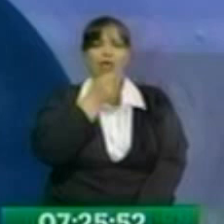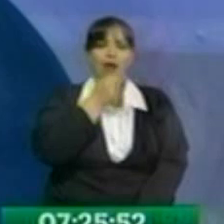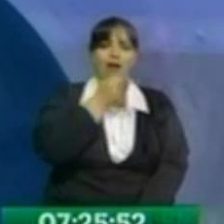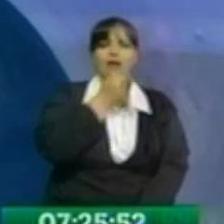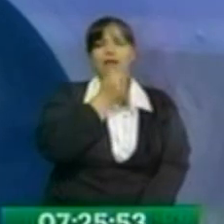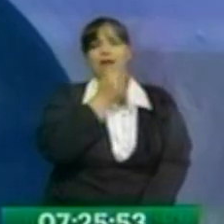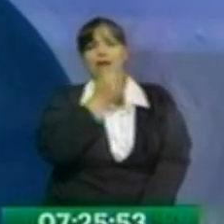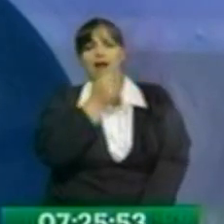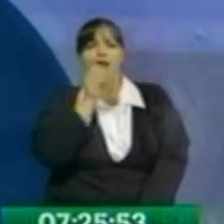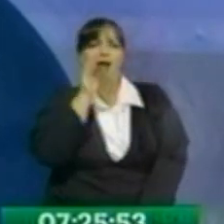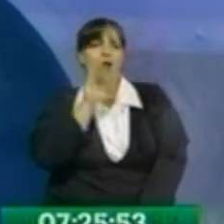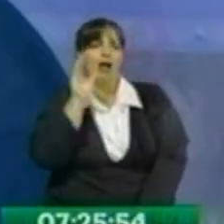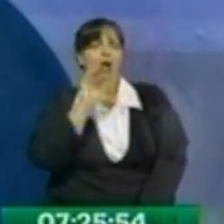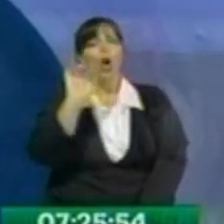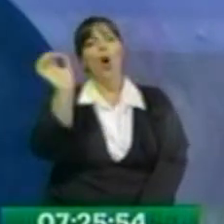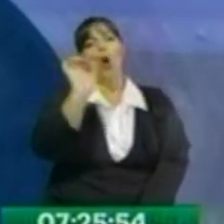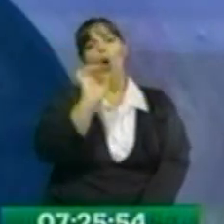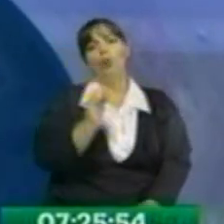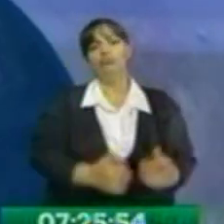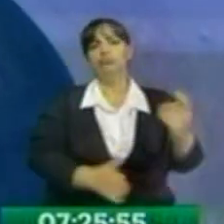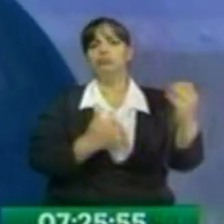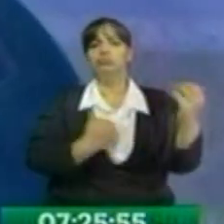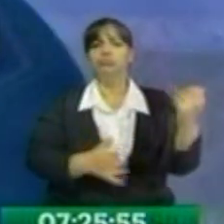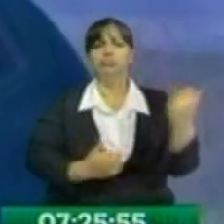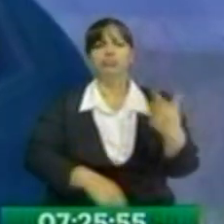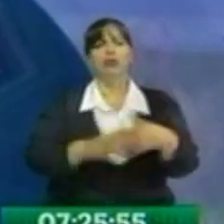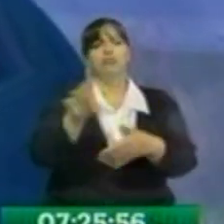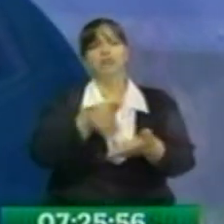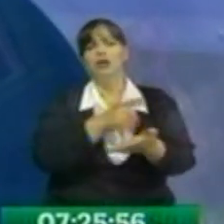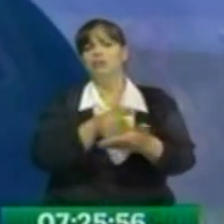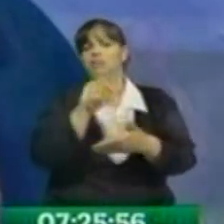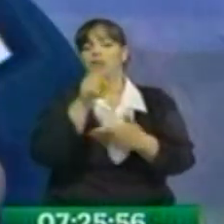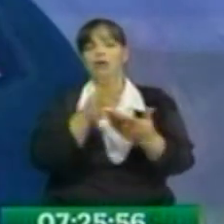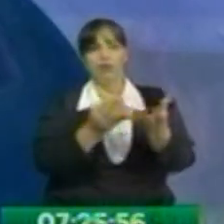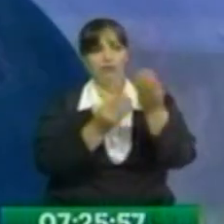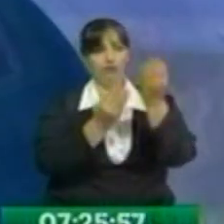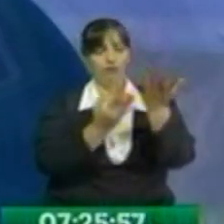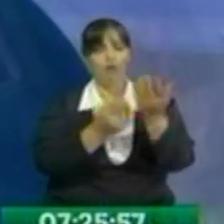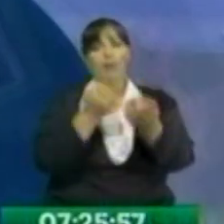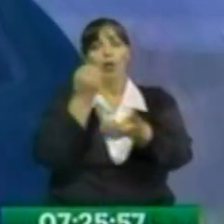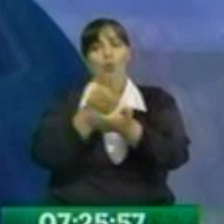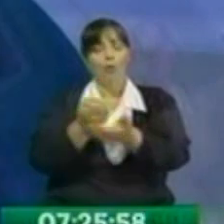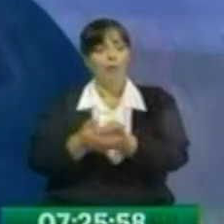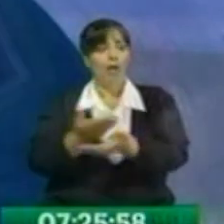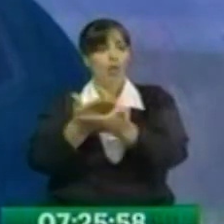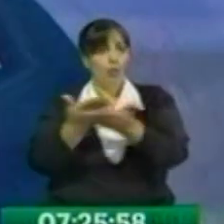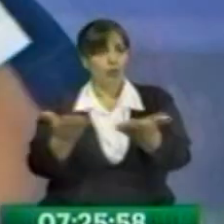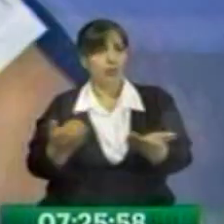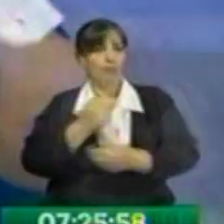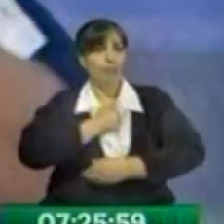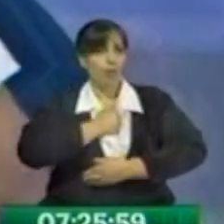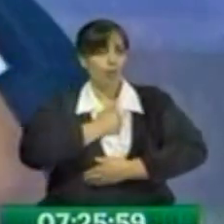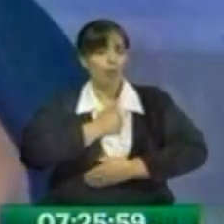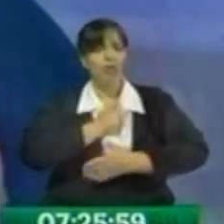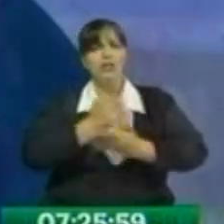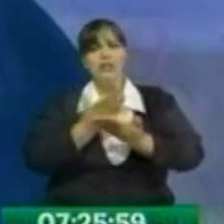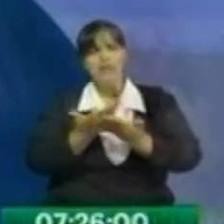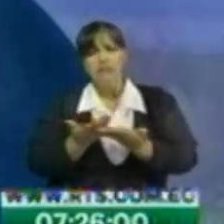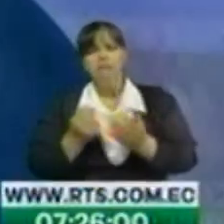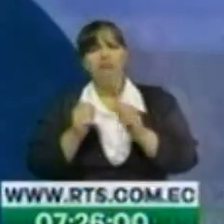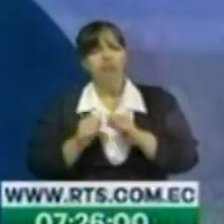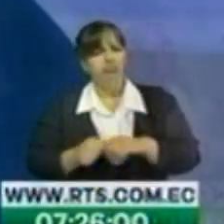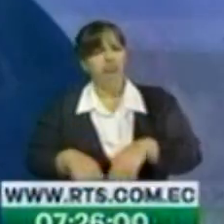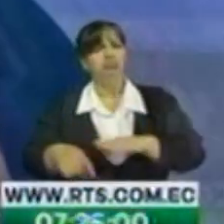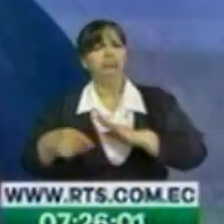vigente el tema del IVA cero para los servicios culturales, los aranceles cero también están vigentes, se va a